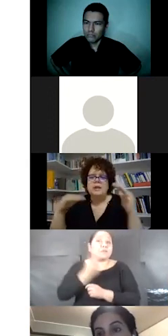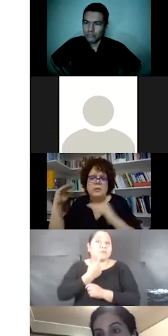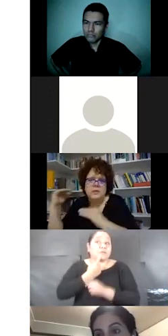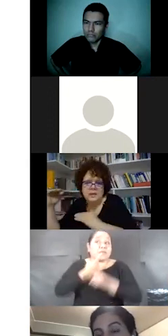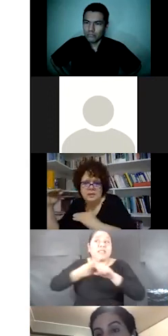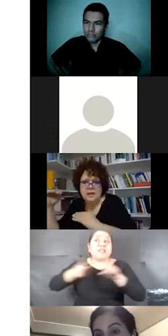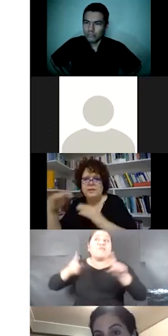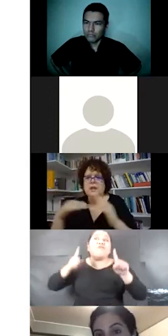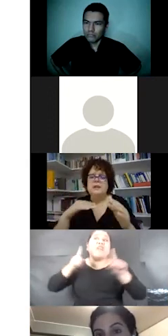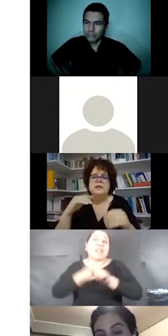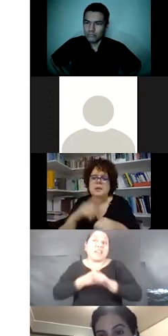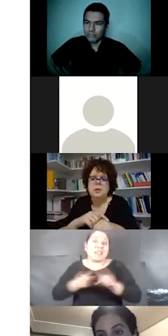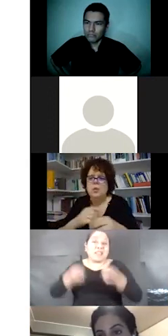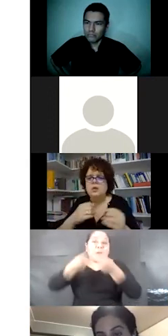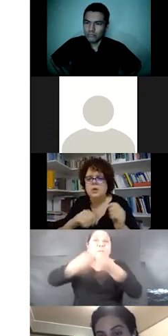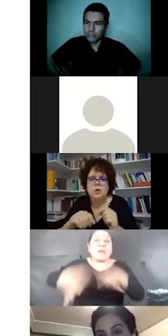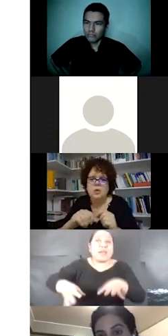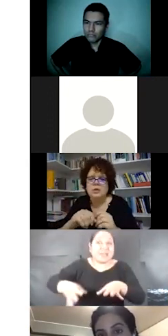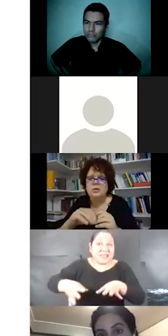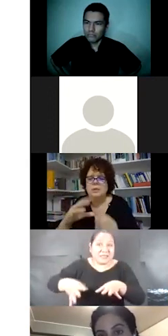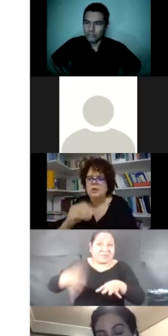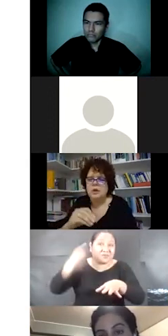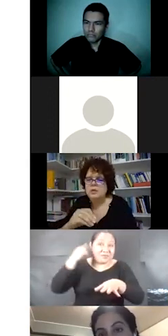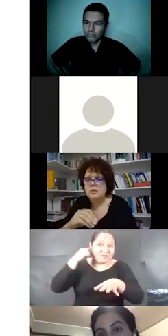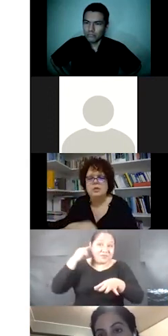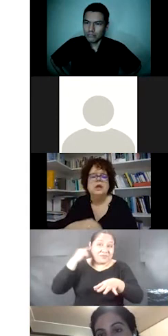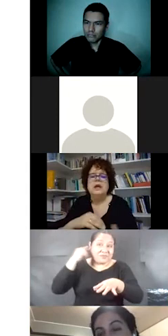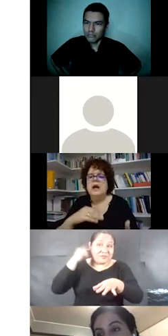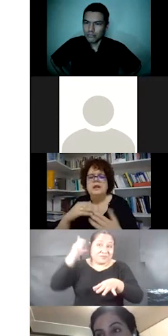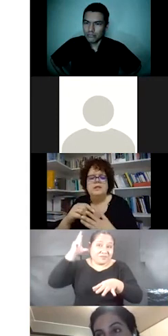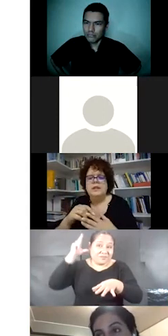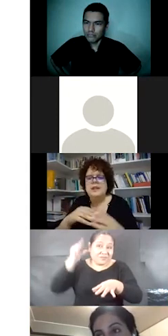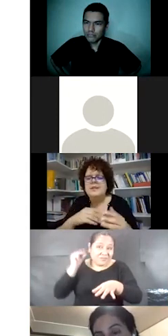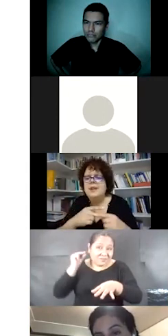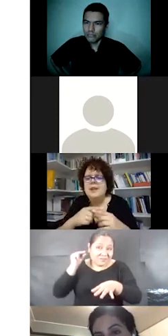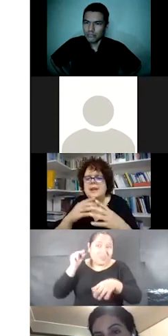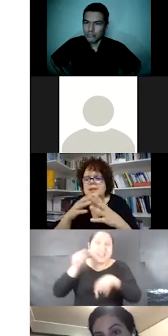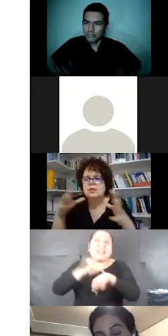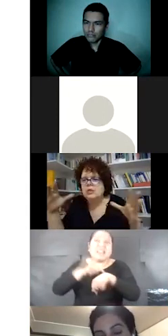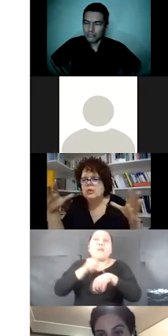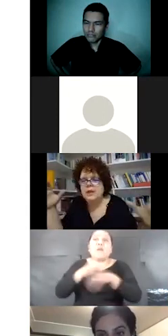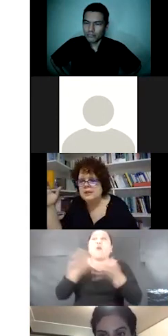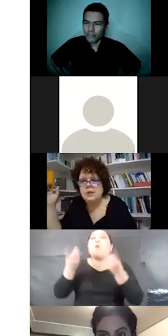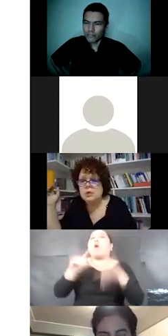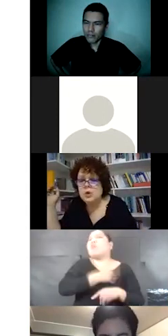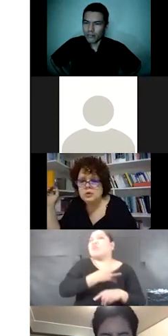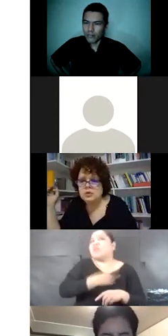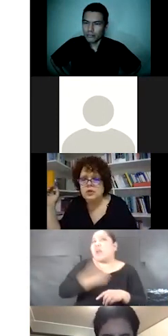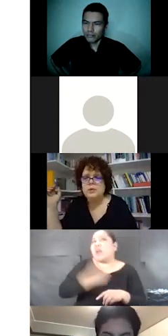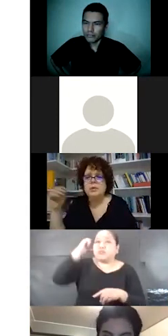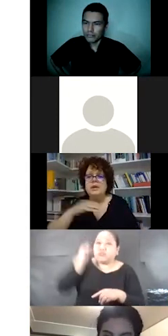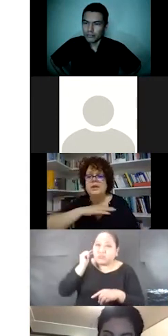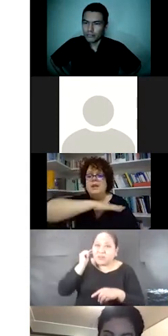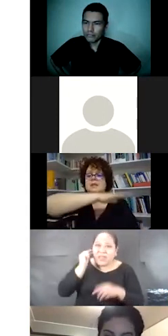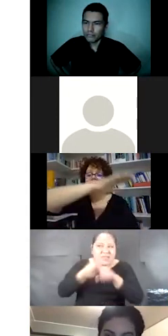de pérdida auditiva, hay diferente tiempo cuando perdió la audición, hay diferentes casos, son diferentes, hay un montón, entonces